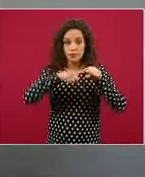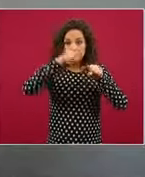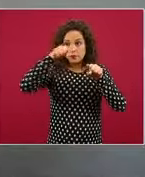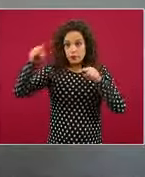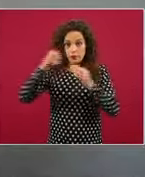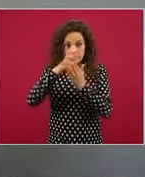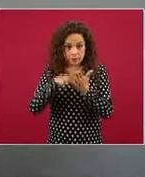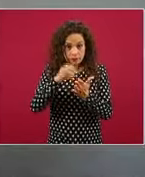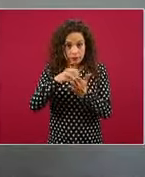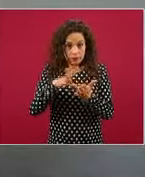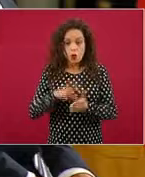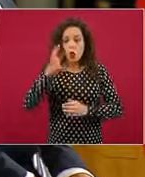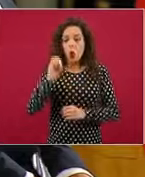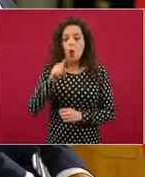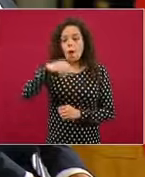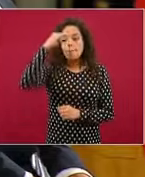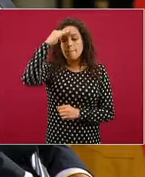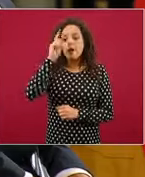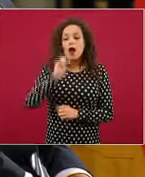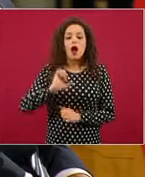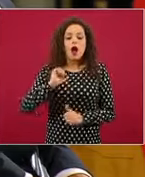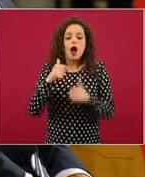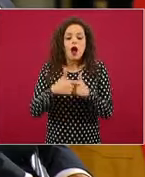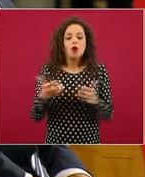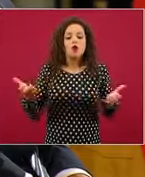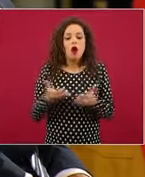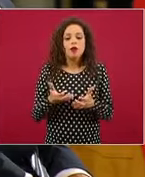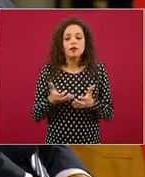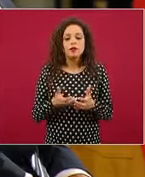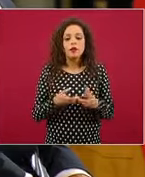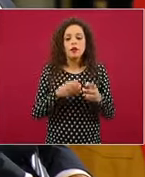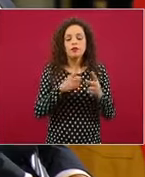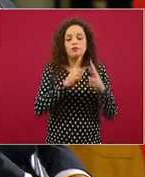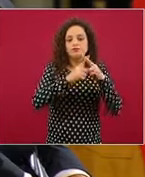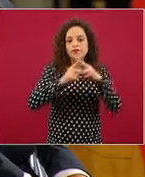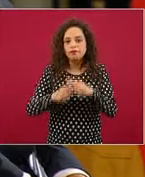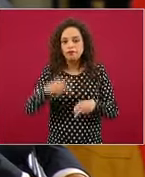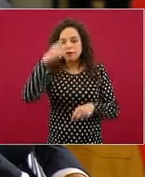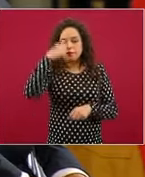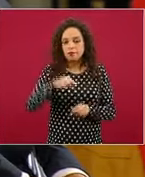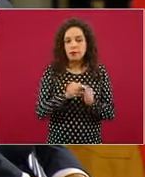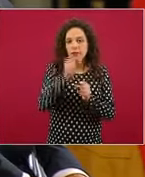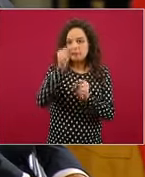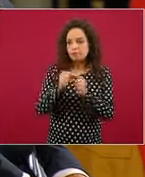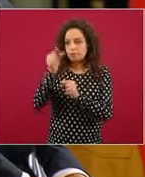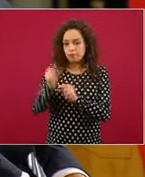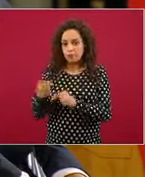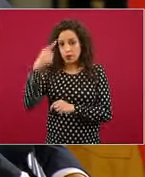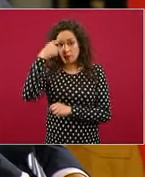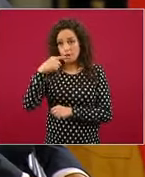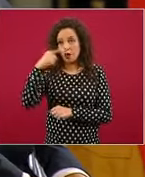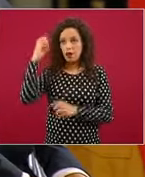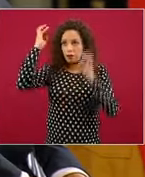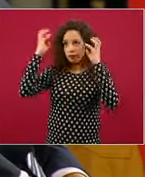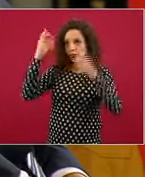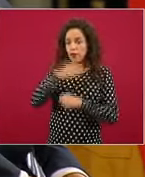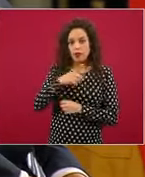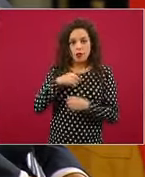se piensa hacer algún tipo de estadística para estas reinfecciones? Me parece muy interesante y que